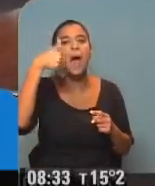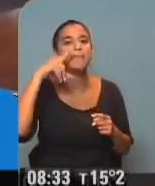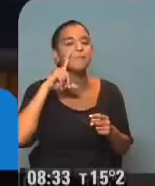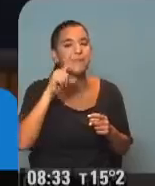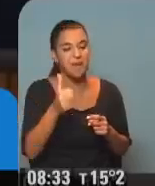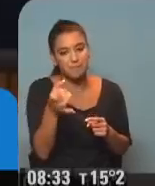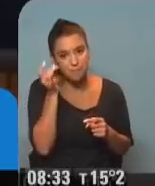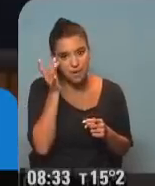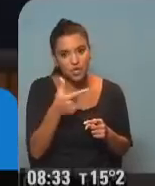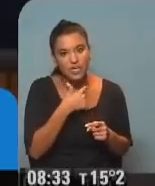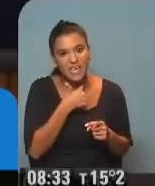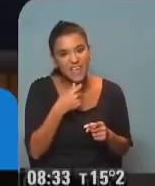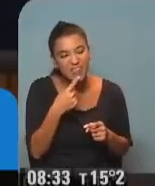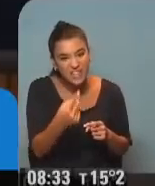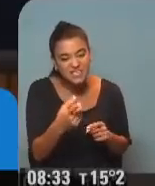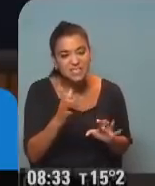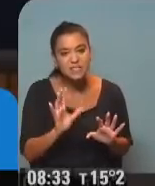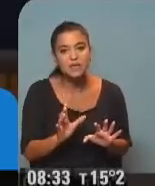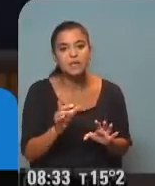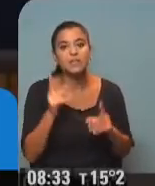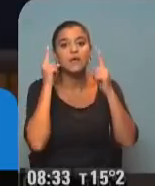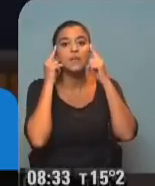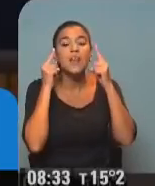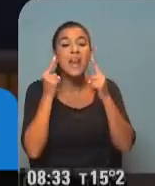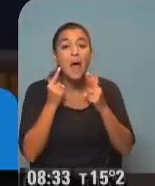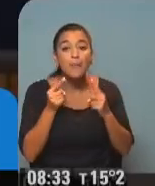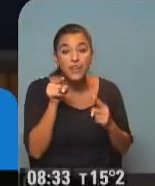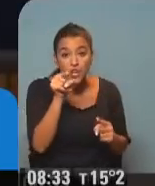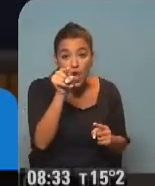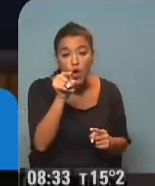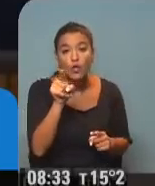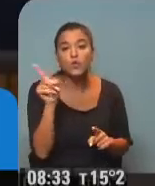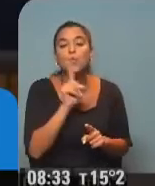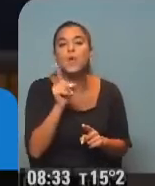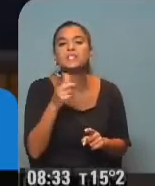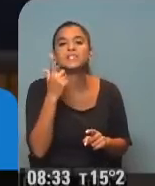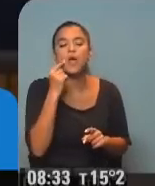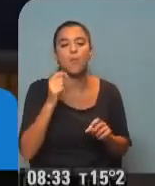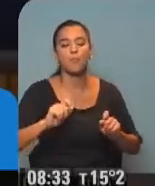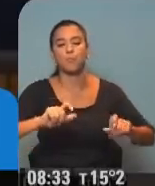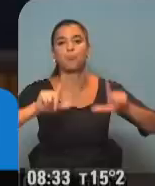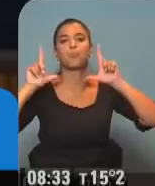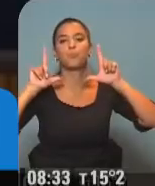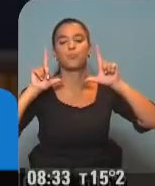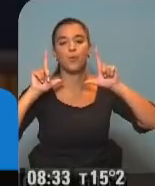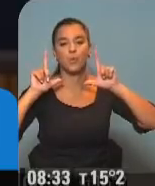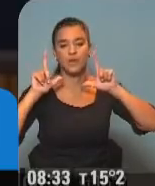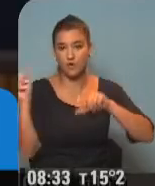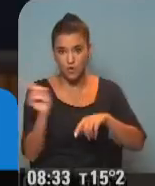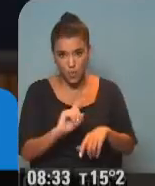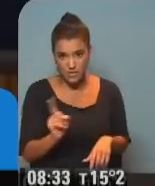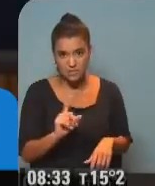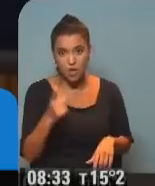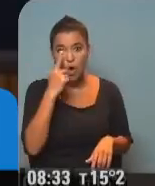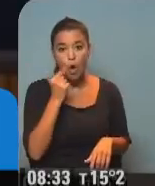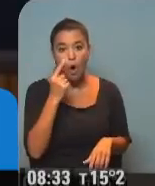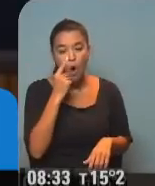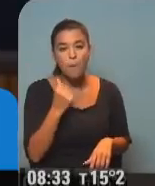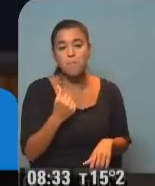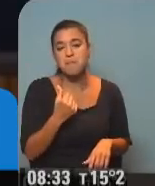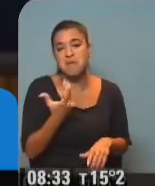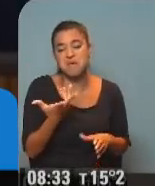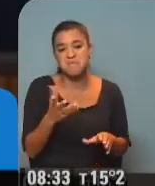perdón, quería decir, la figura del rabino Davidovich no es una figura mediática, no es una figura que trascienda, es un hombre de un perfil